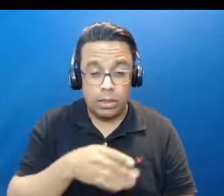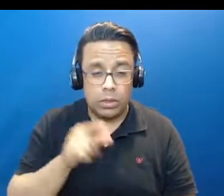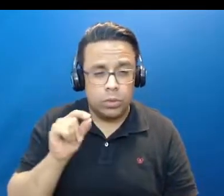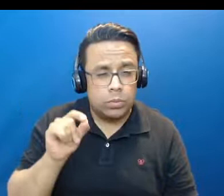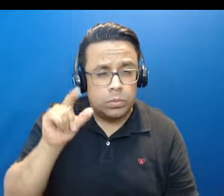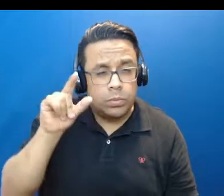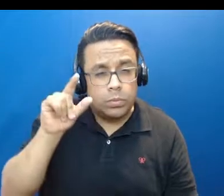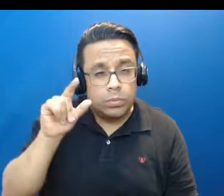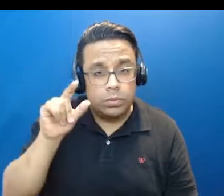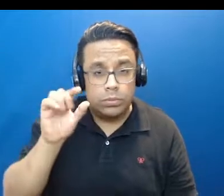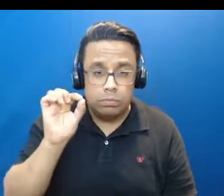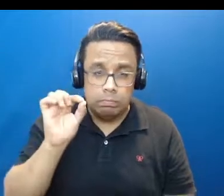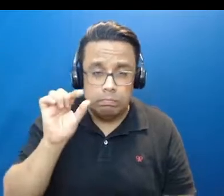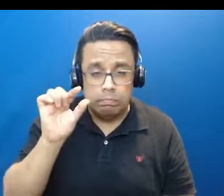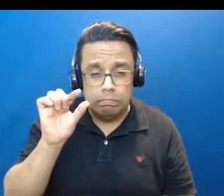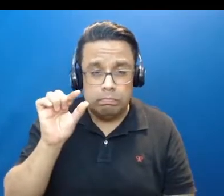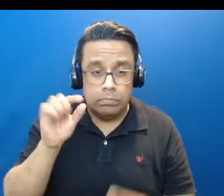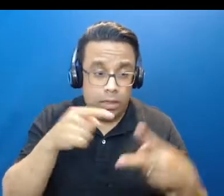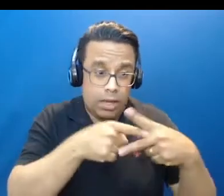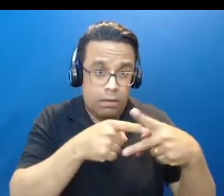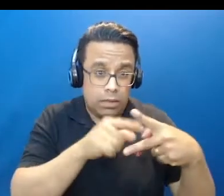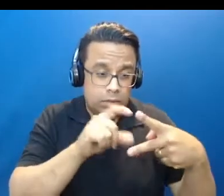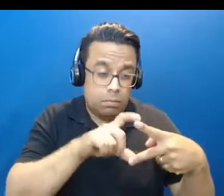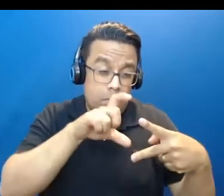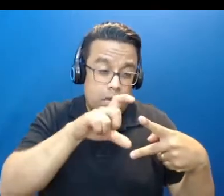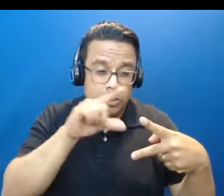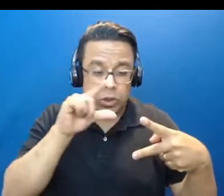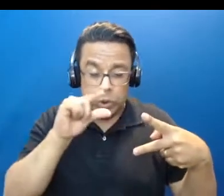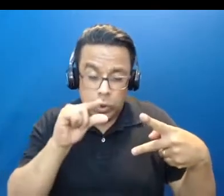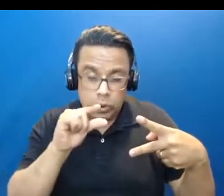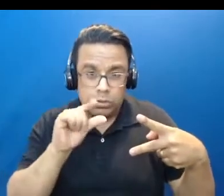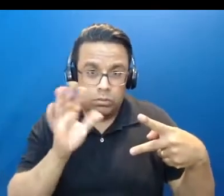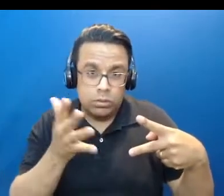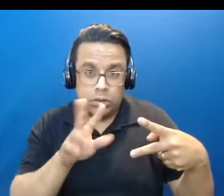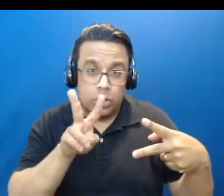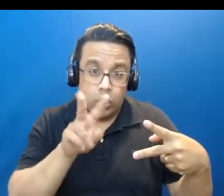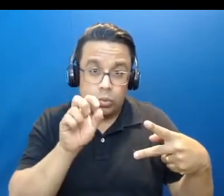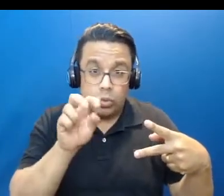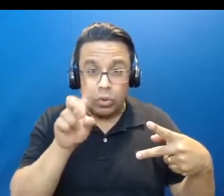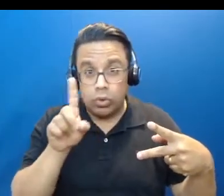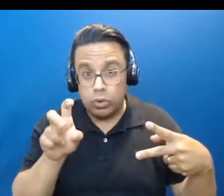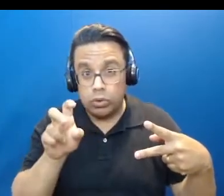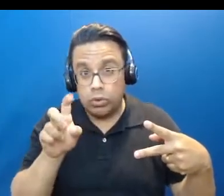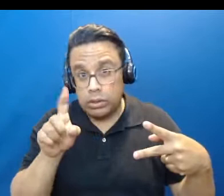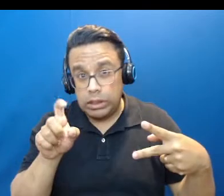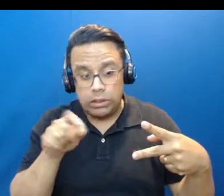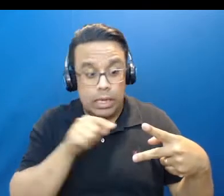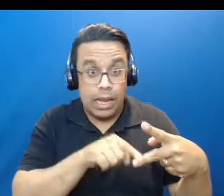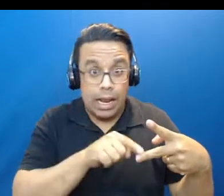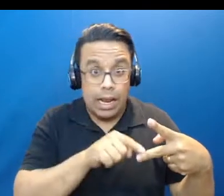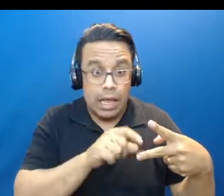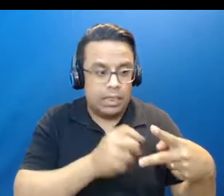ligeramente menor que la cabeza de flecha, la cabeza tiene 3, voy a dejarle de 2.6.